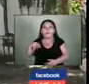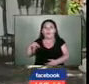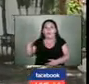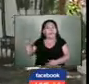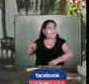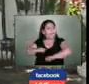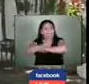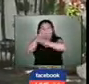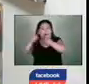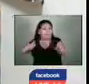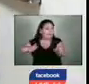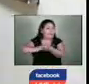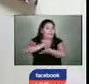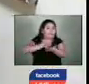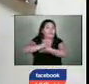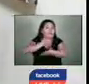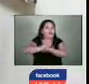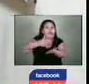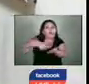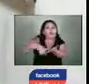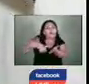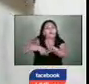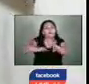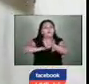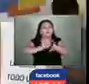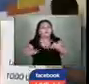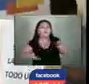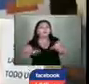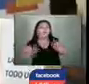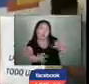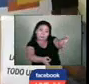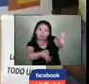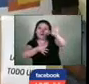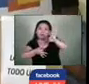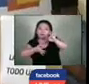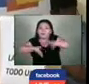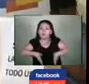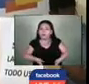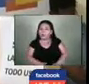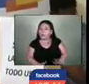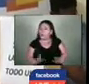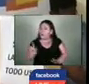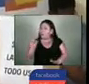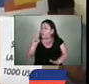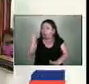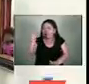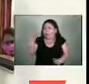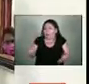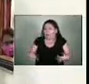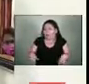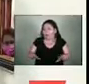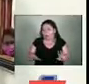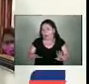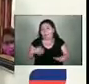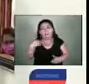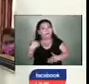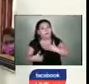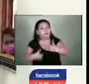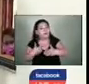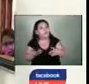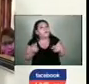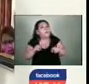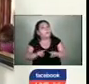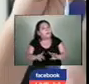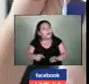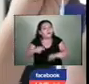llegan a la Alcaldía de Mexicanos a tramitar una partida de nacimiento. Es una fecha típica para realizar este tipo de trámite, pero en